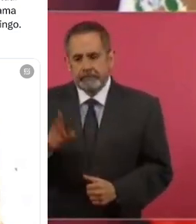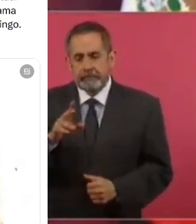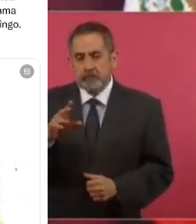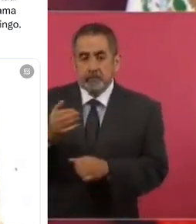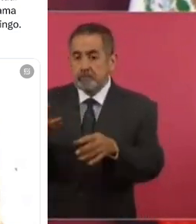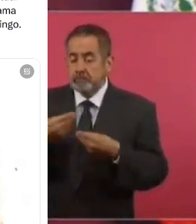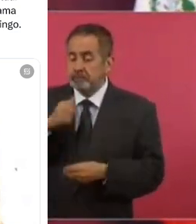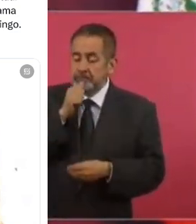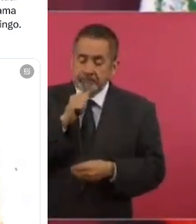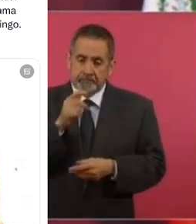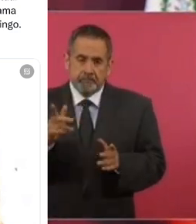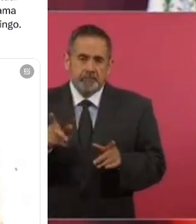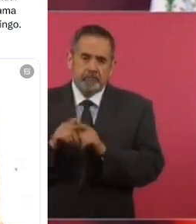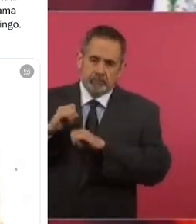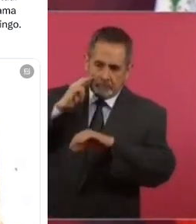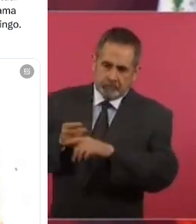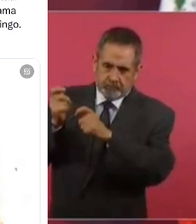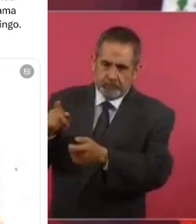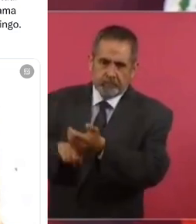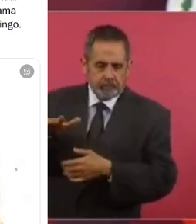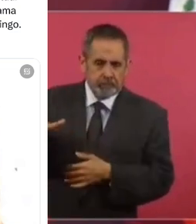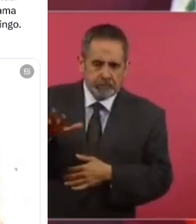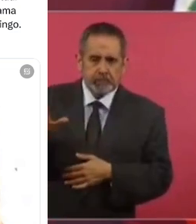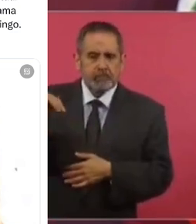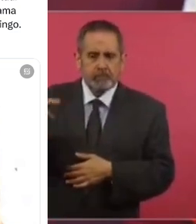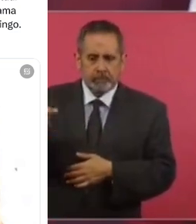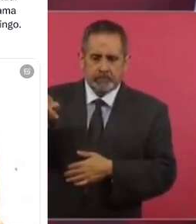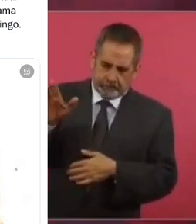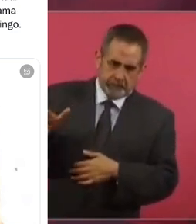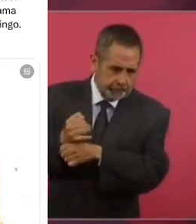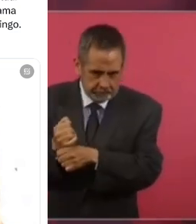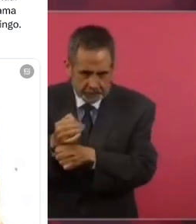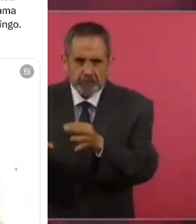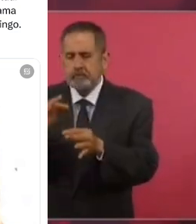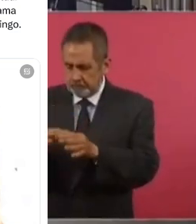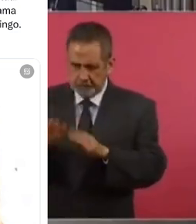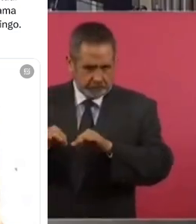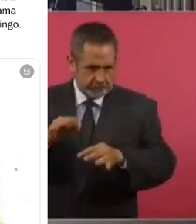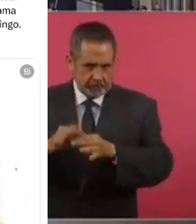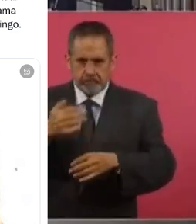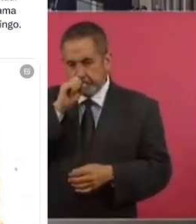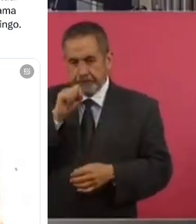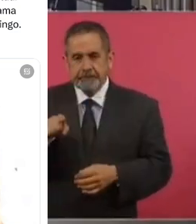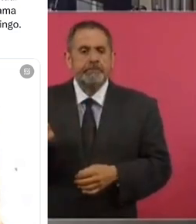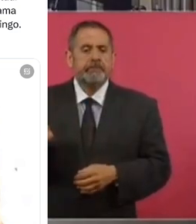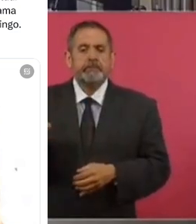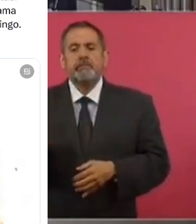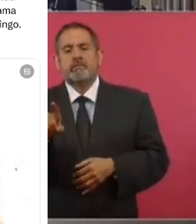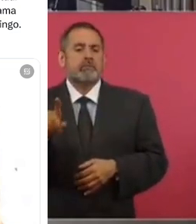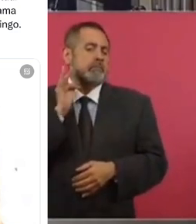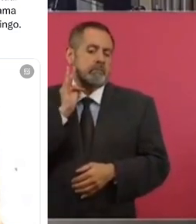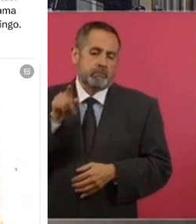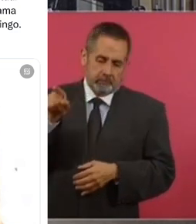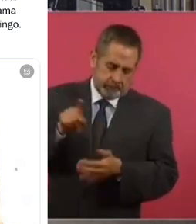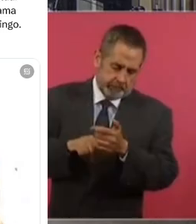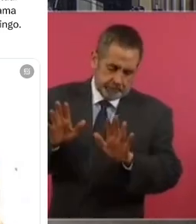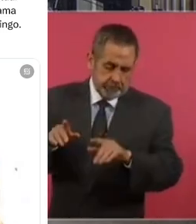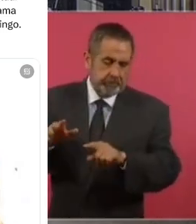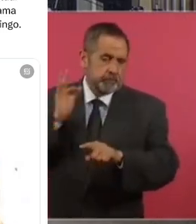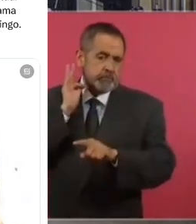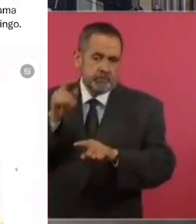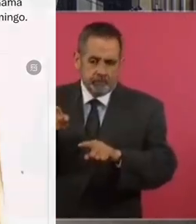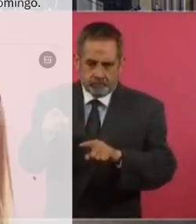Pero no tengo más información que eso. Corresponde al Ministerio Público, que ya están haciendo su trabajo, y a la Fiscalía